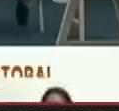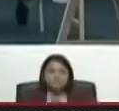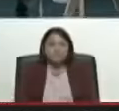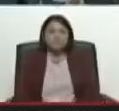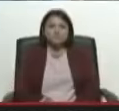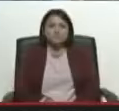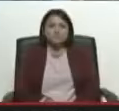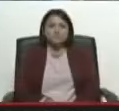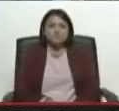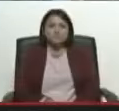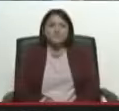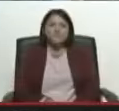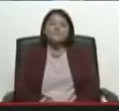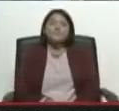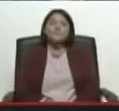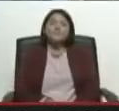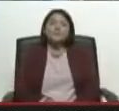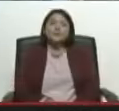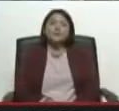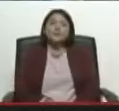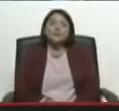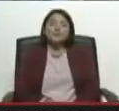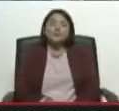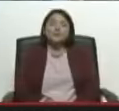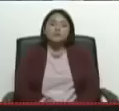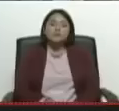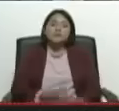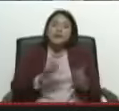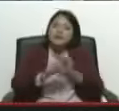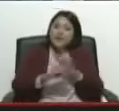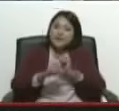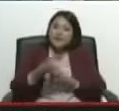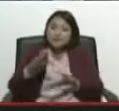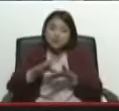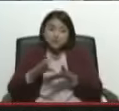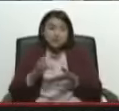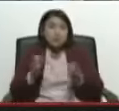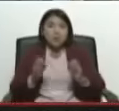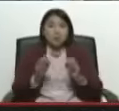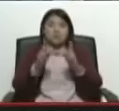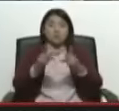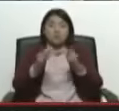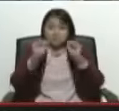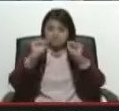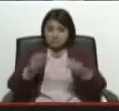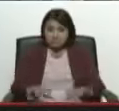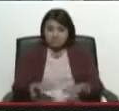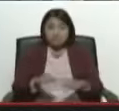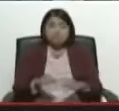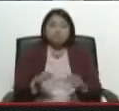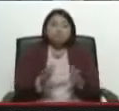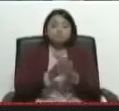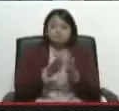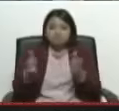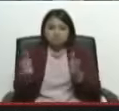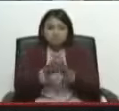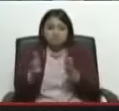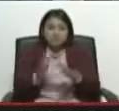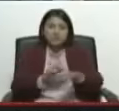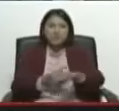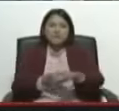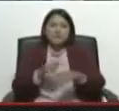386.877 reubicados. O sea, no se puede decir que no se le dio la oportunidad, por lo menos en este plazo de aquí